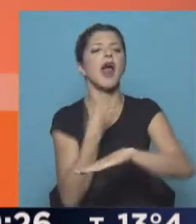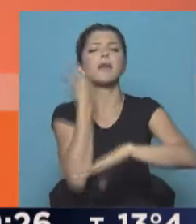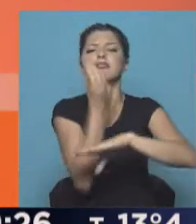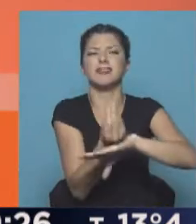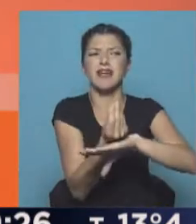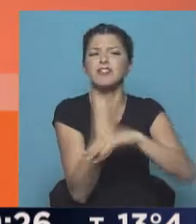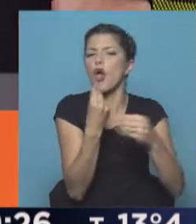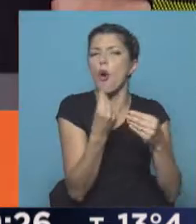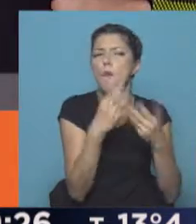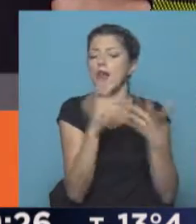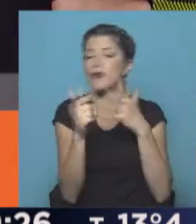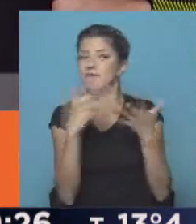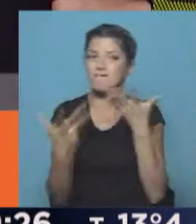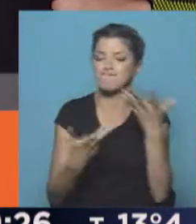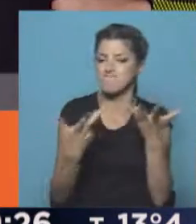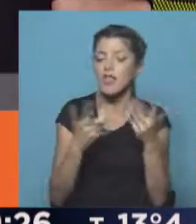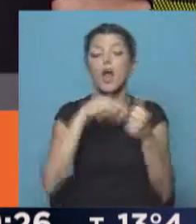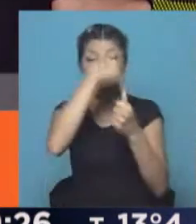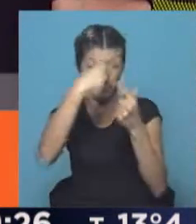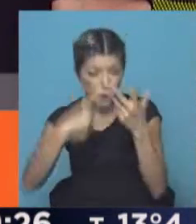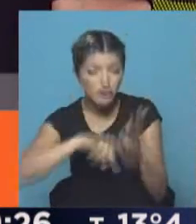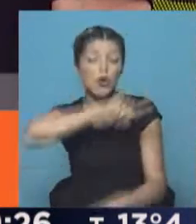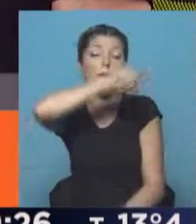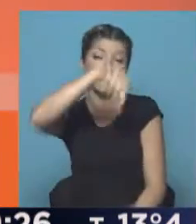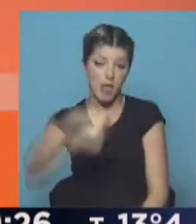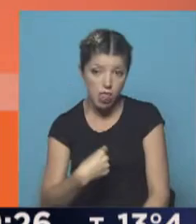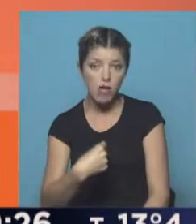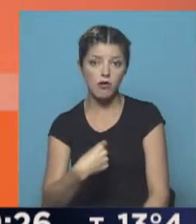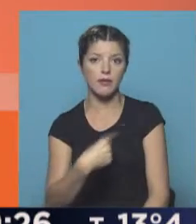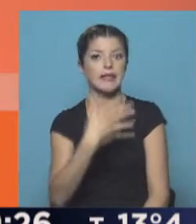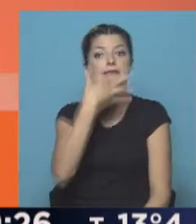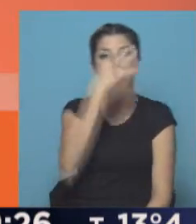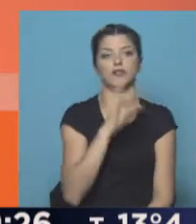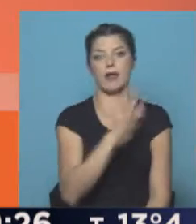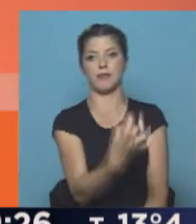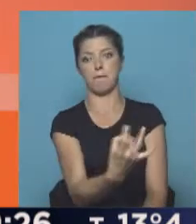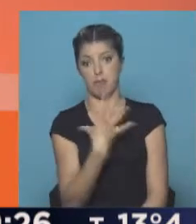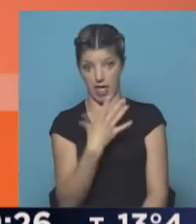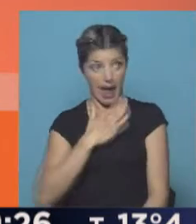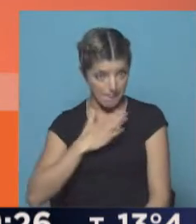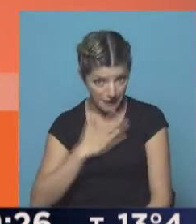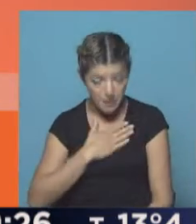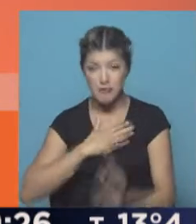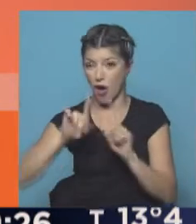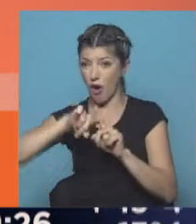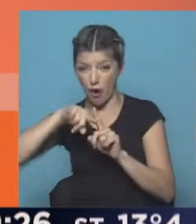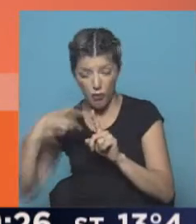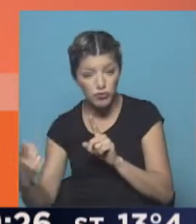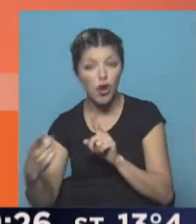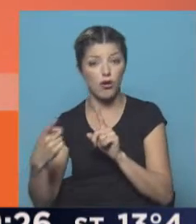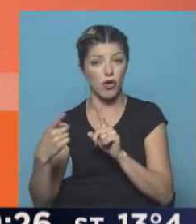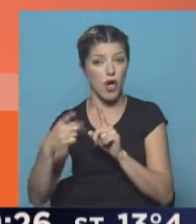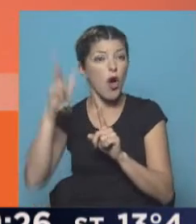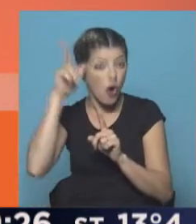eso fue de alguna manera el detonante para que él tomara esa actitud no solo hacia mi persona, sino hacia